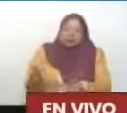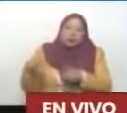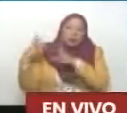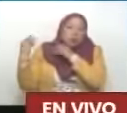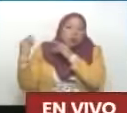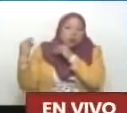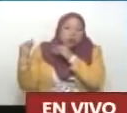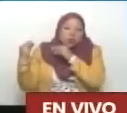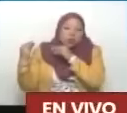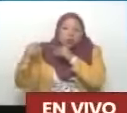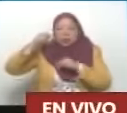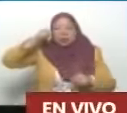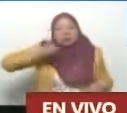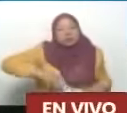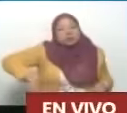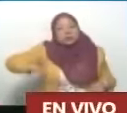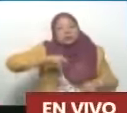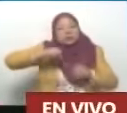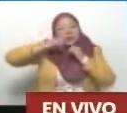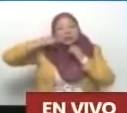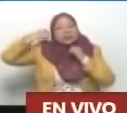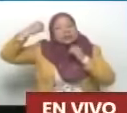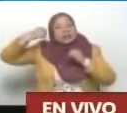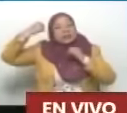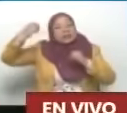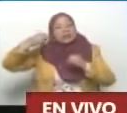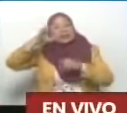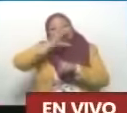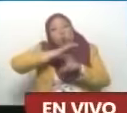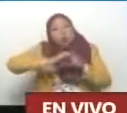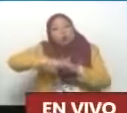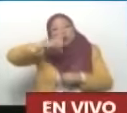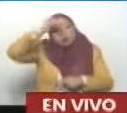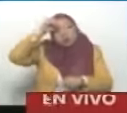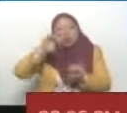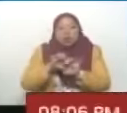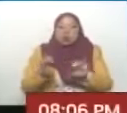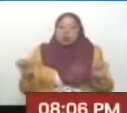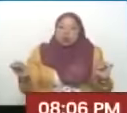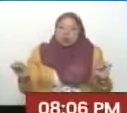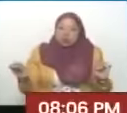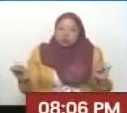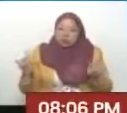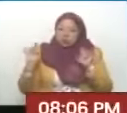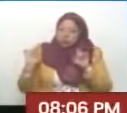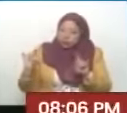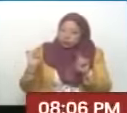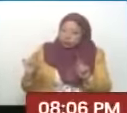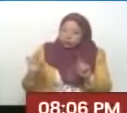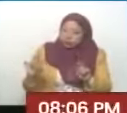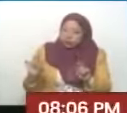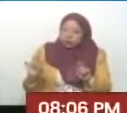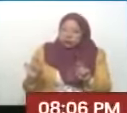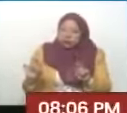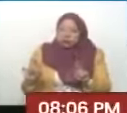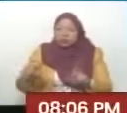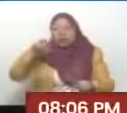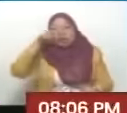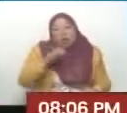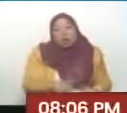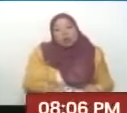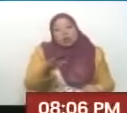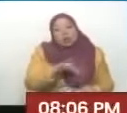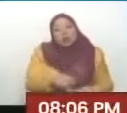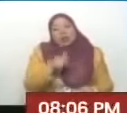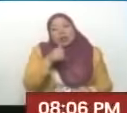es un pueblo libre, rebelde, culto, educado y formado. Yo lo que le digo al pueblo,